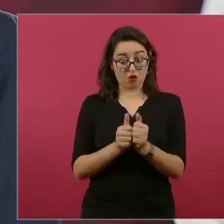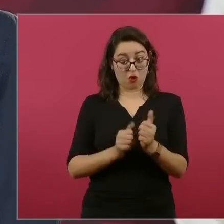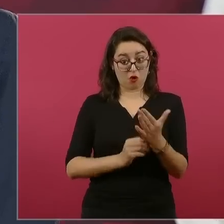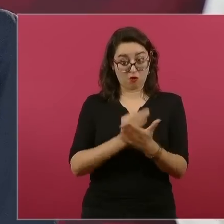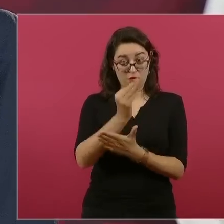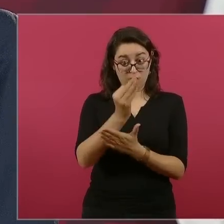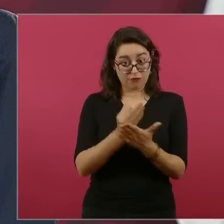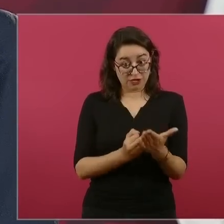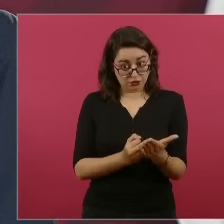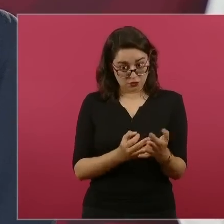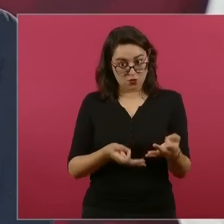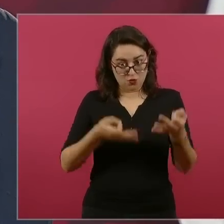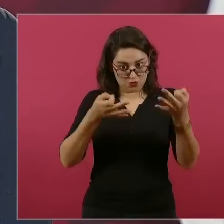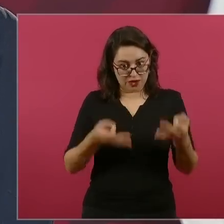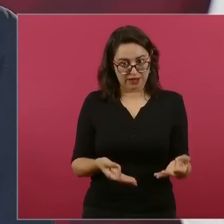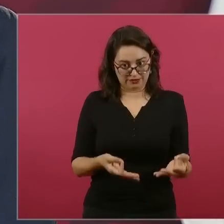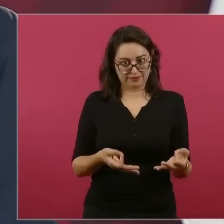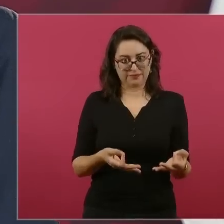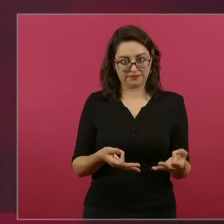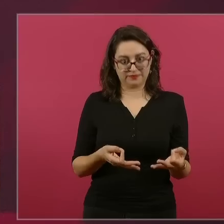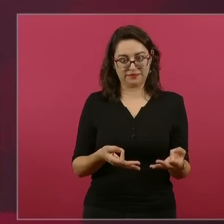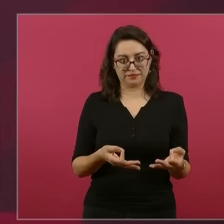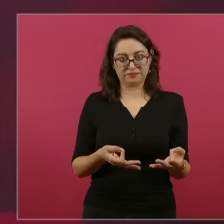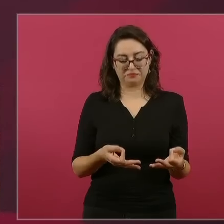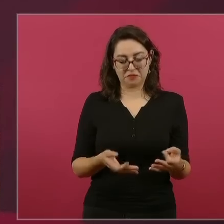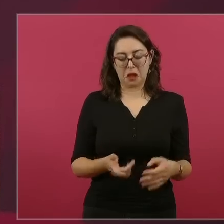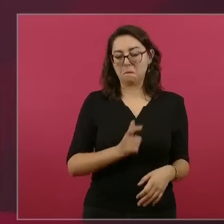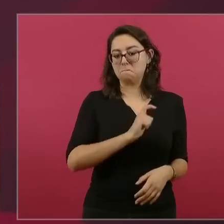blanco, bueno, criollo,